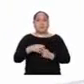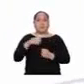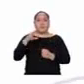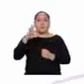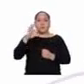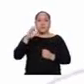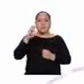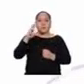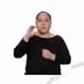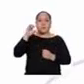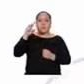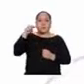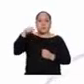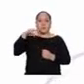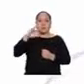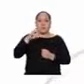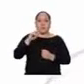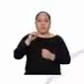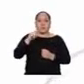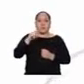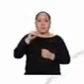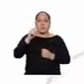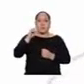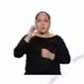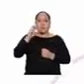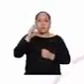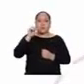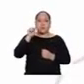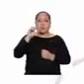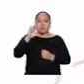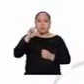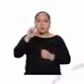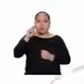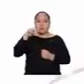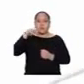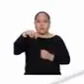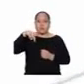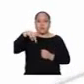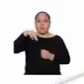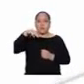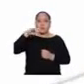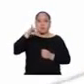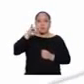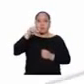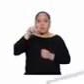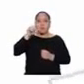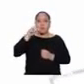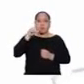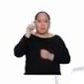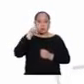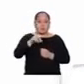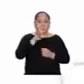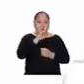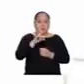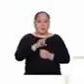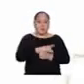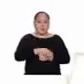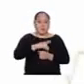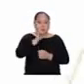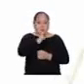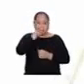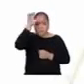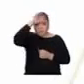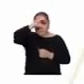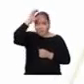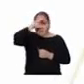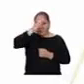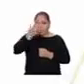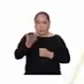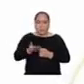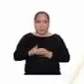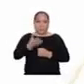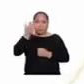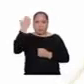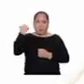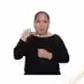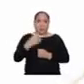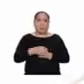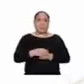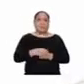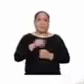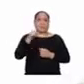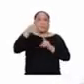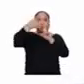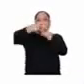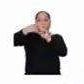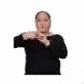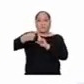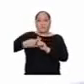acumulada. Aquí utilizamos el mismo concepto que para la frecuencia absoluta acumulada, que es